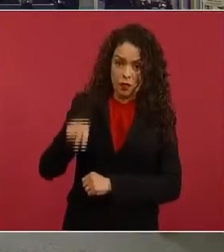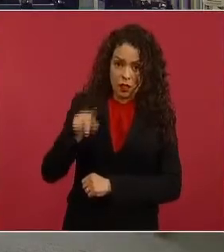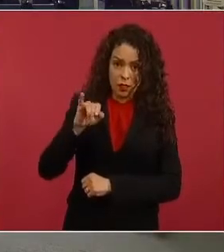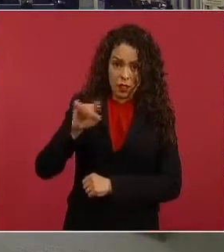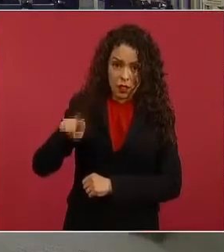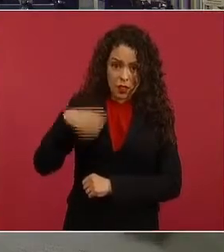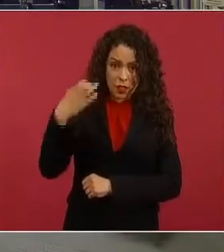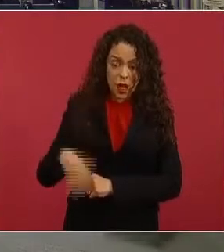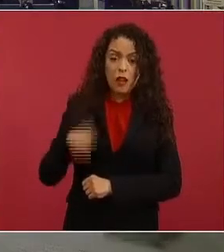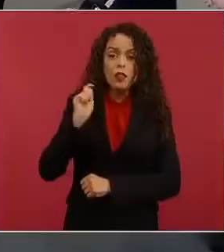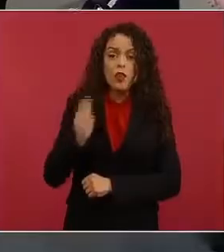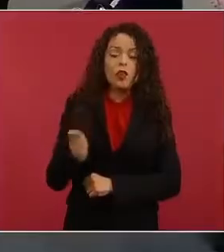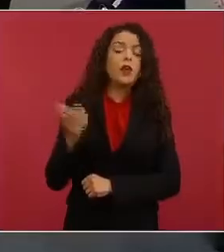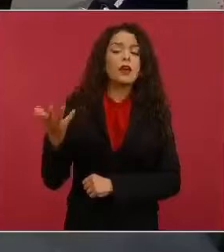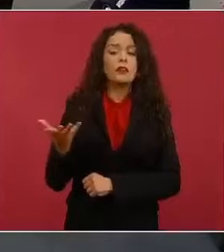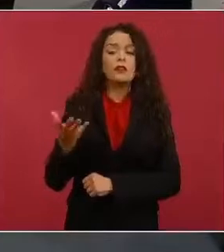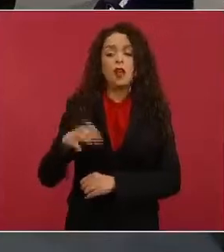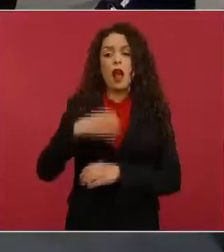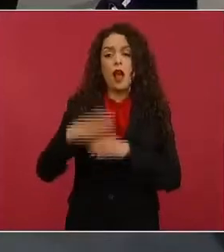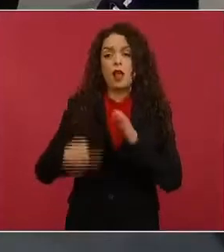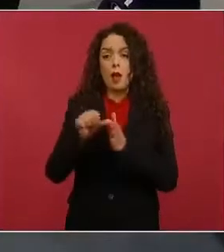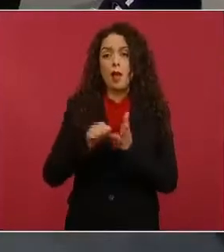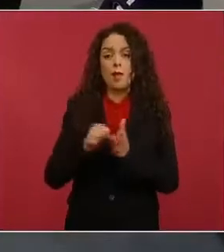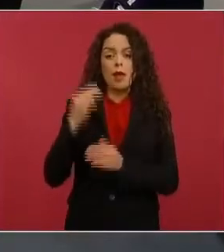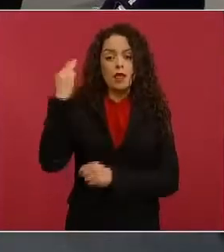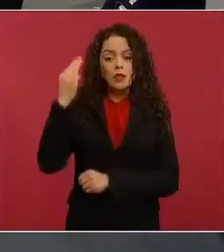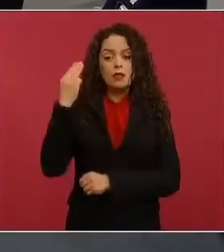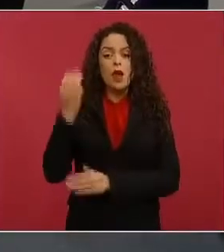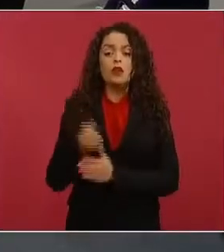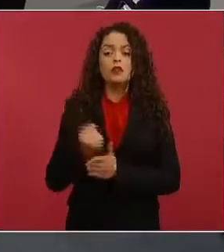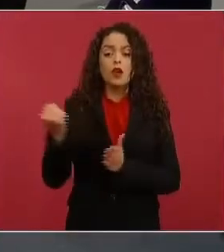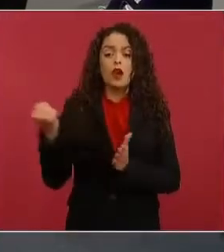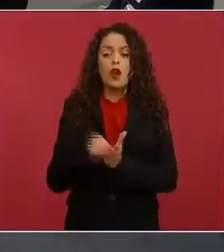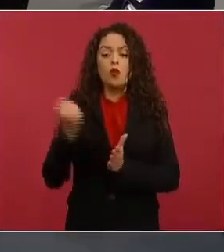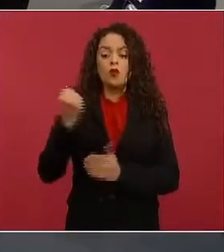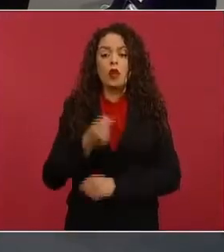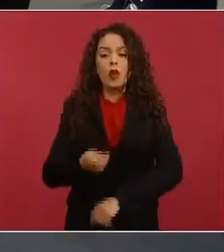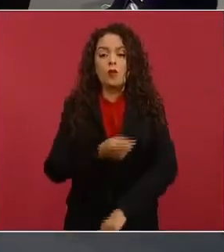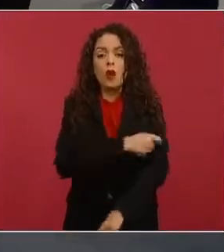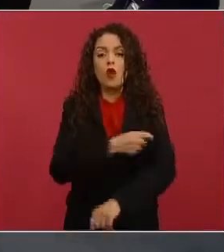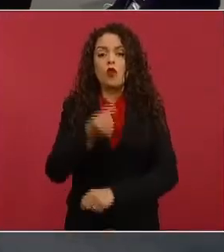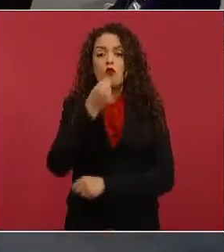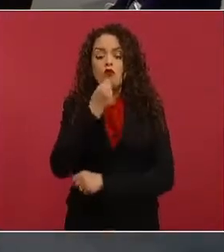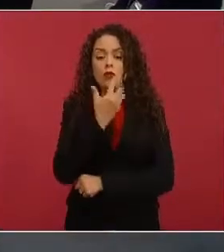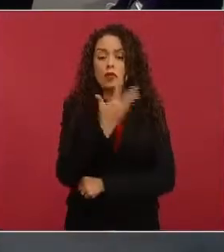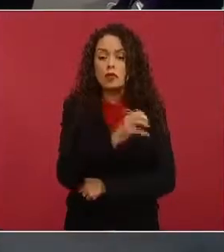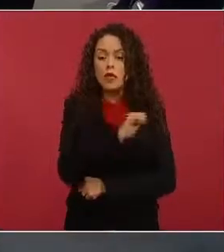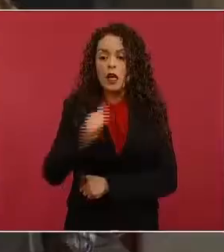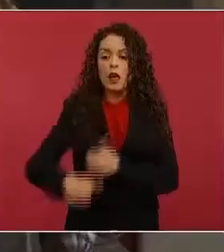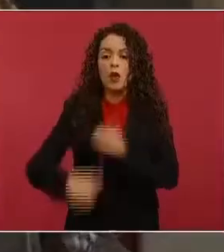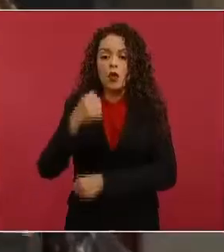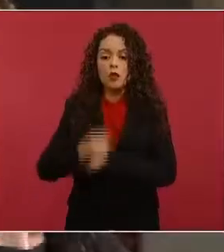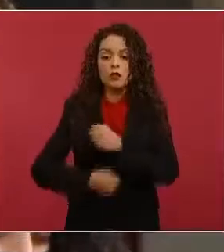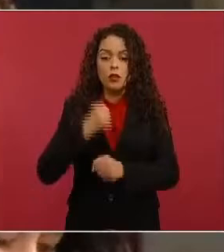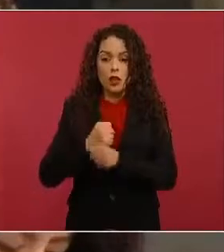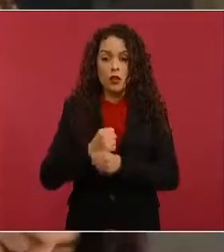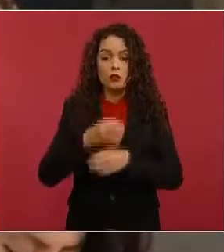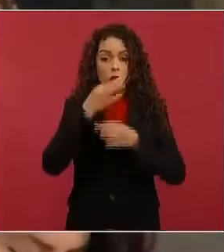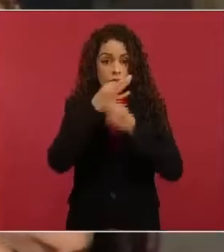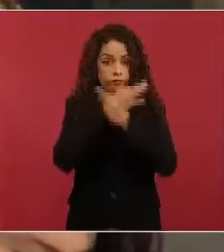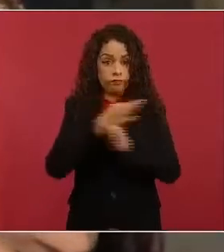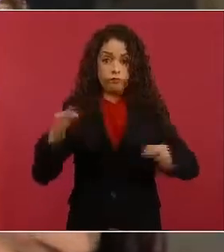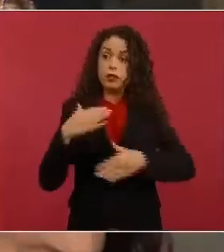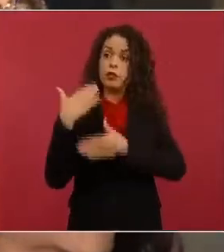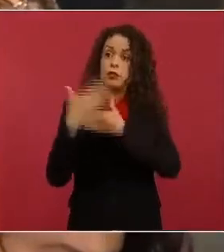desde inicios de marzo había autorizado el uso de la vacuna para niños de 5 a 11 años de edad, ¿se va a anunciar próximamente o cómo